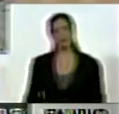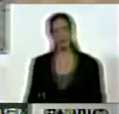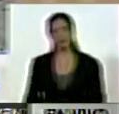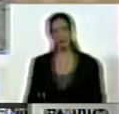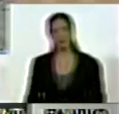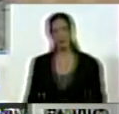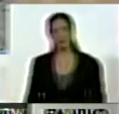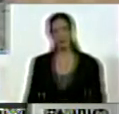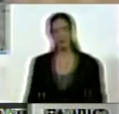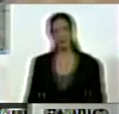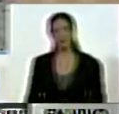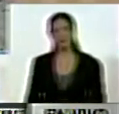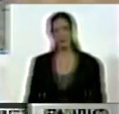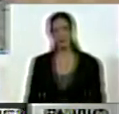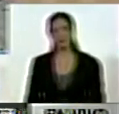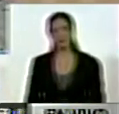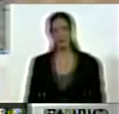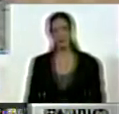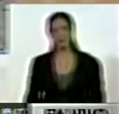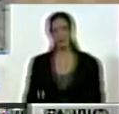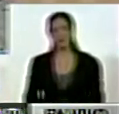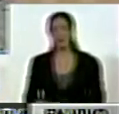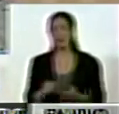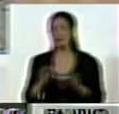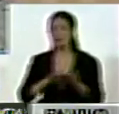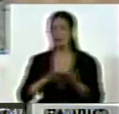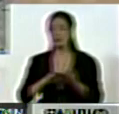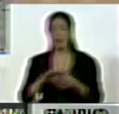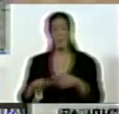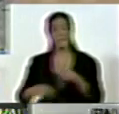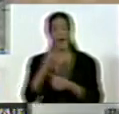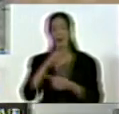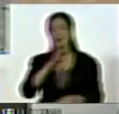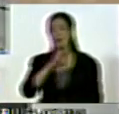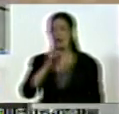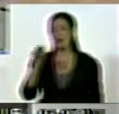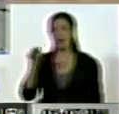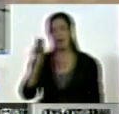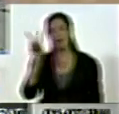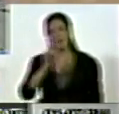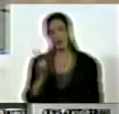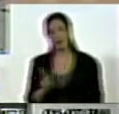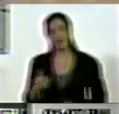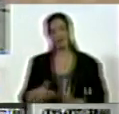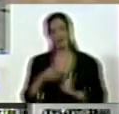para resarcir el daño que ha causado CNN a Venezuela.